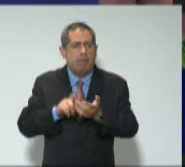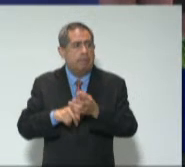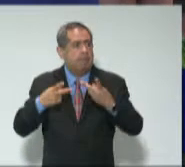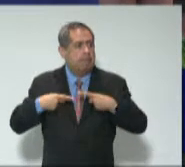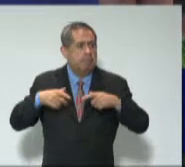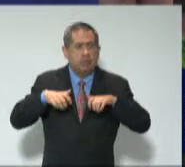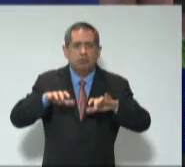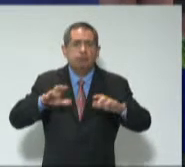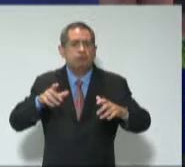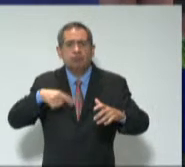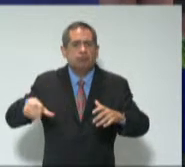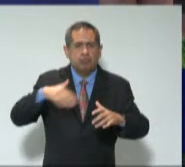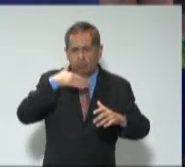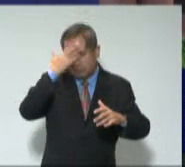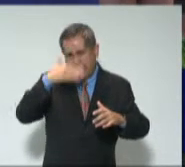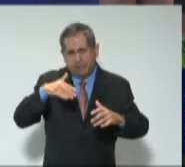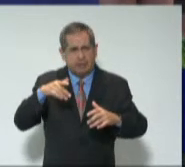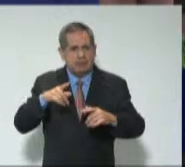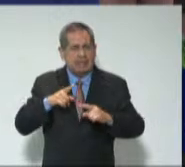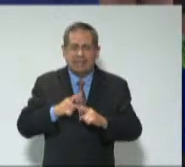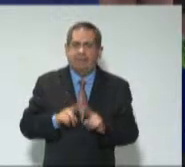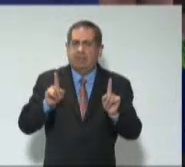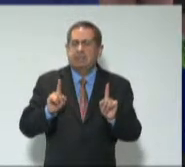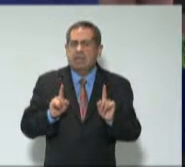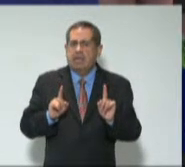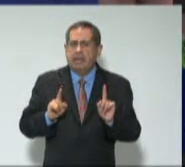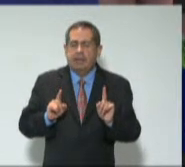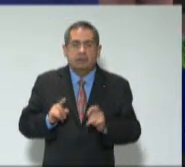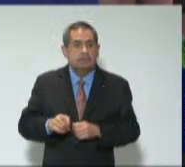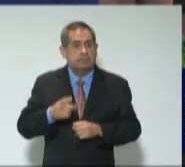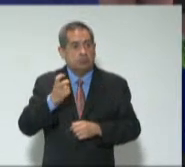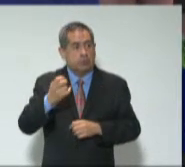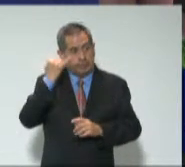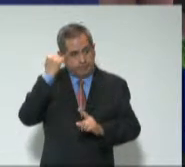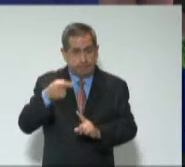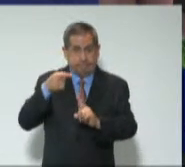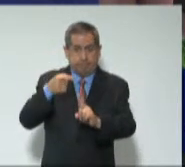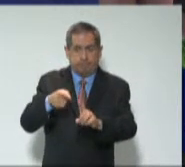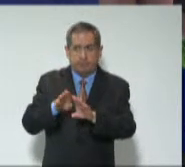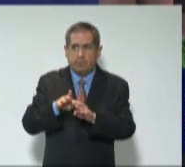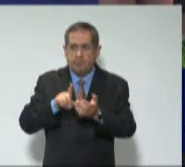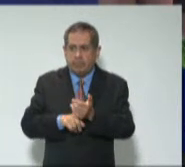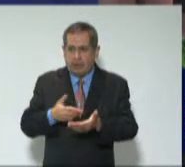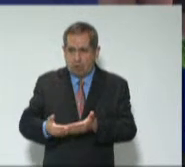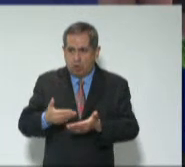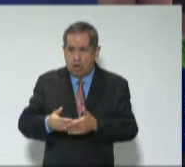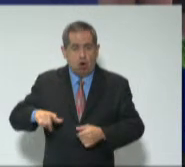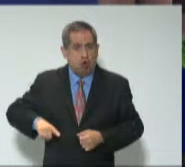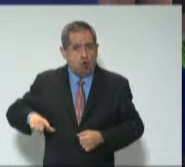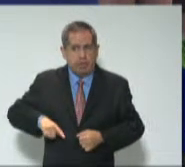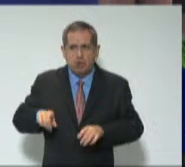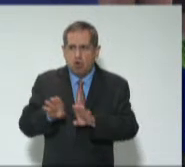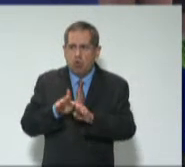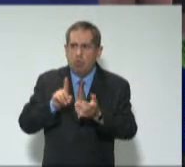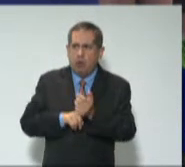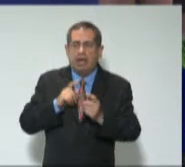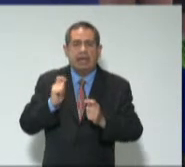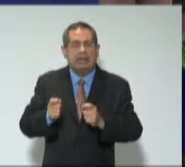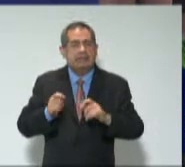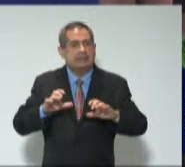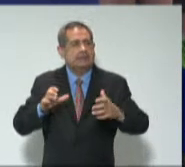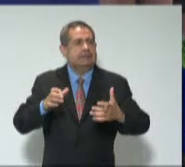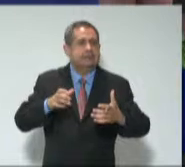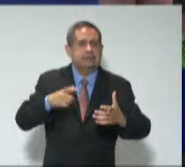personas hacen la diferencia por ello enfatizo que para este gobierno retornar a lo